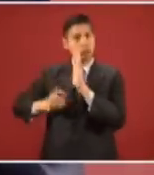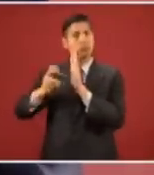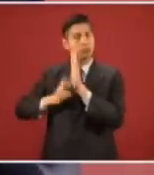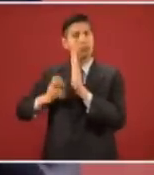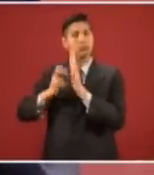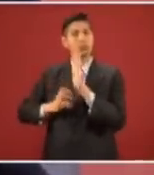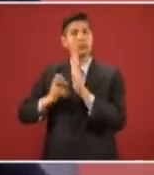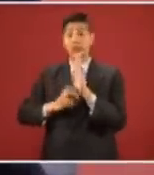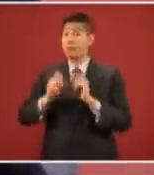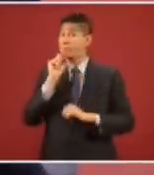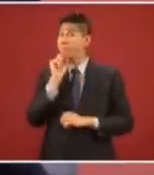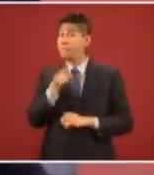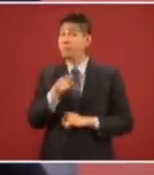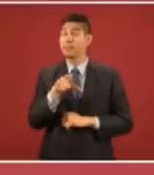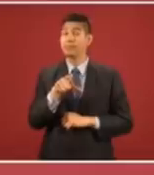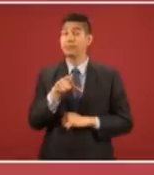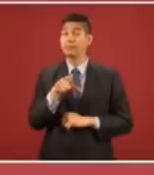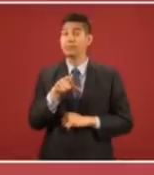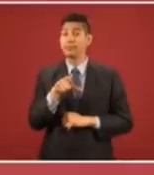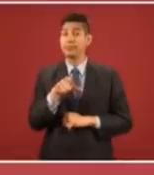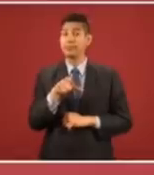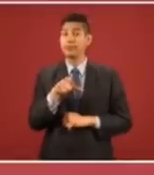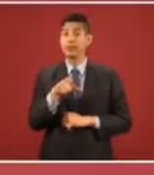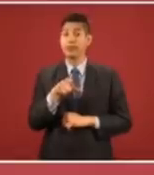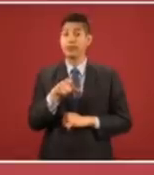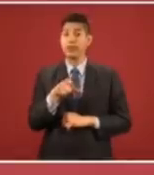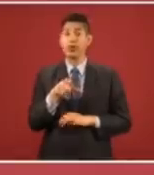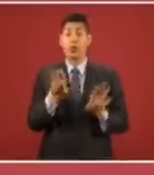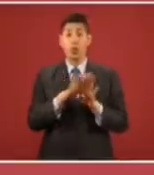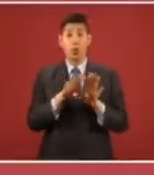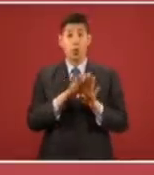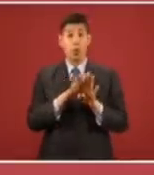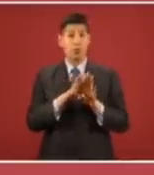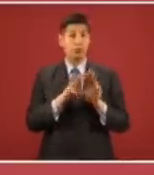no se asocie la delincuencia con la autoridad.